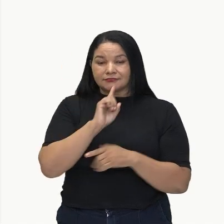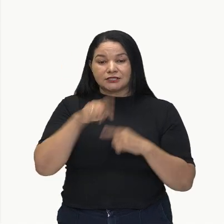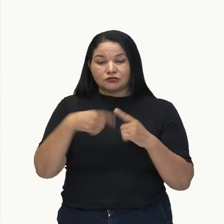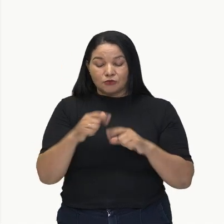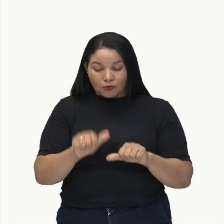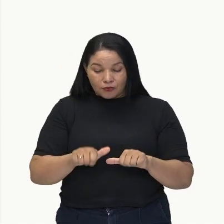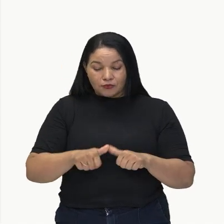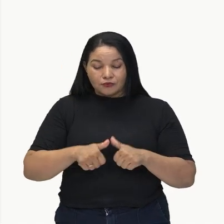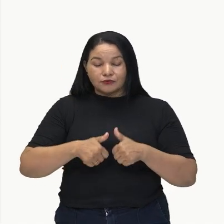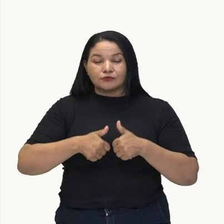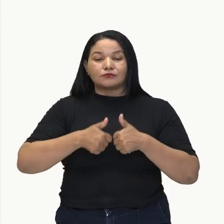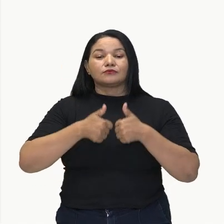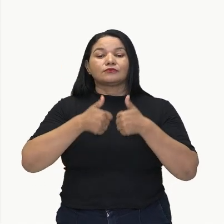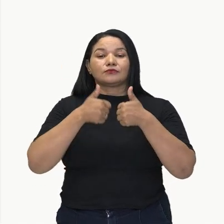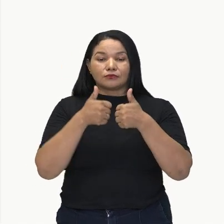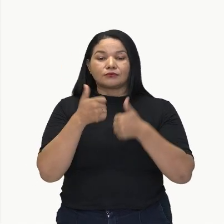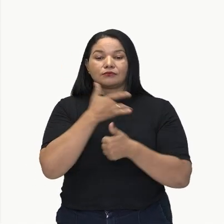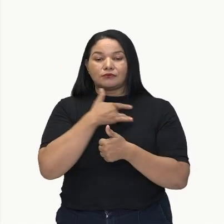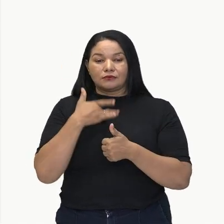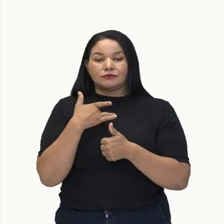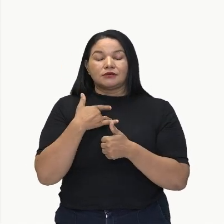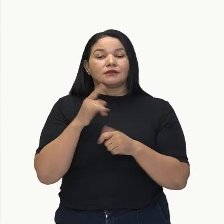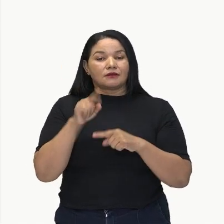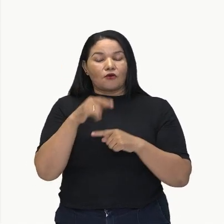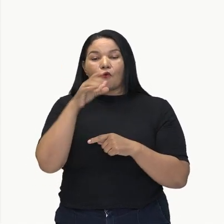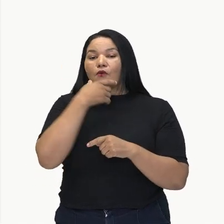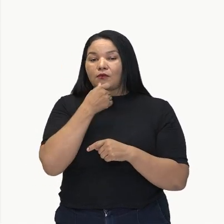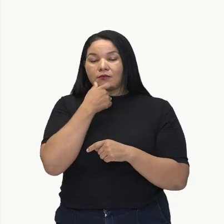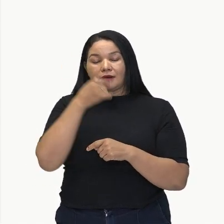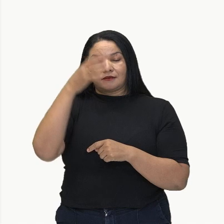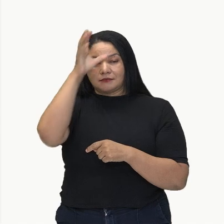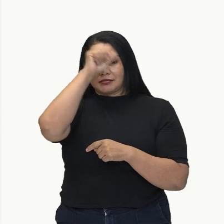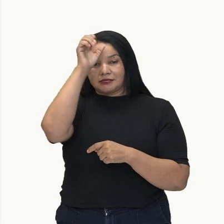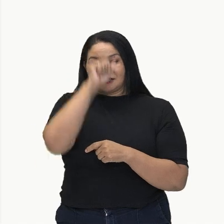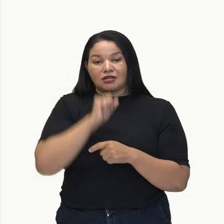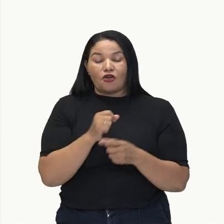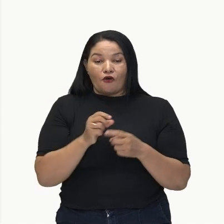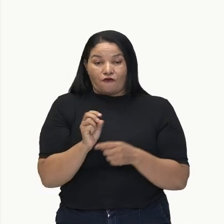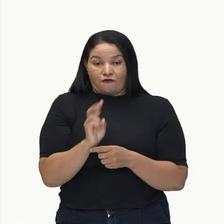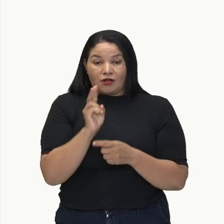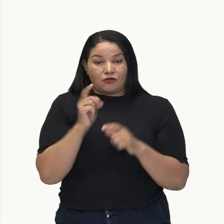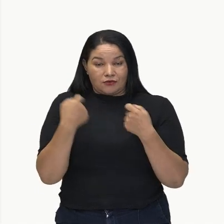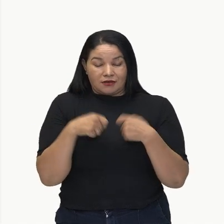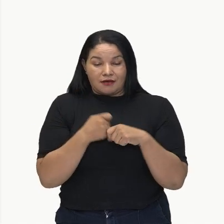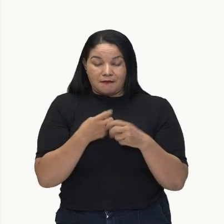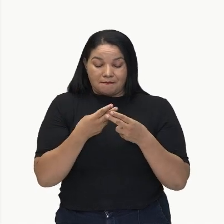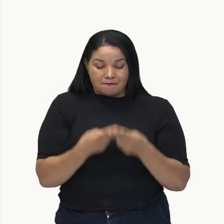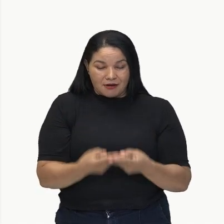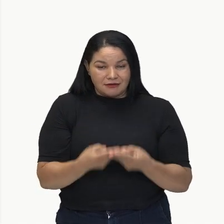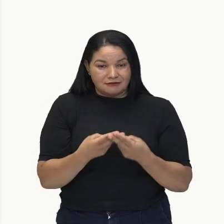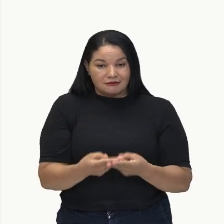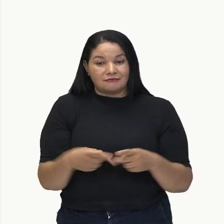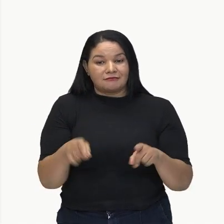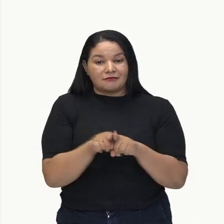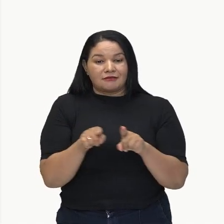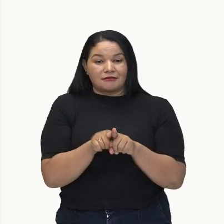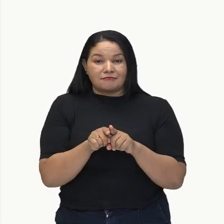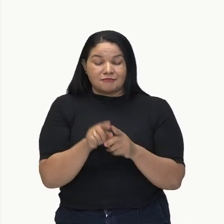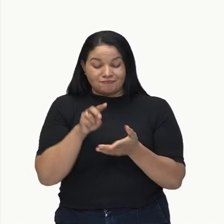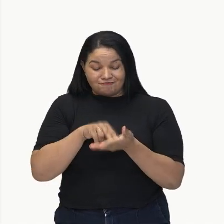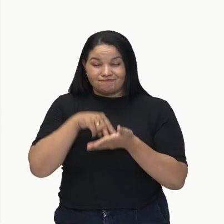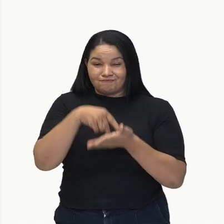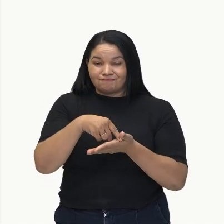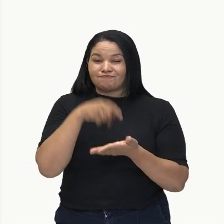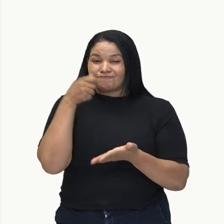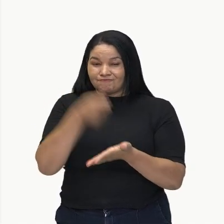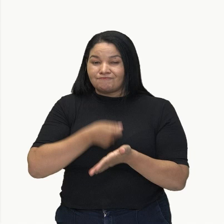a mejorar y él aprendió el valor de la paciencia e de la perseverança. Então